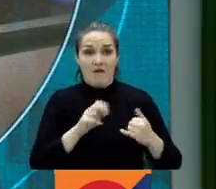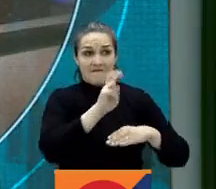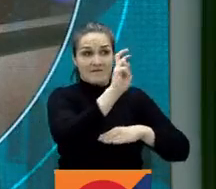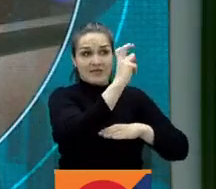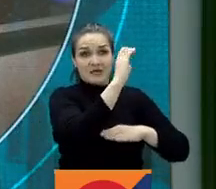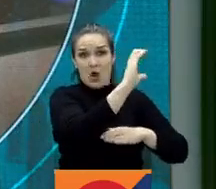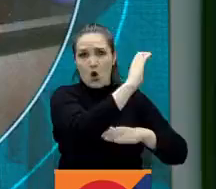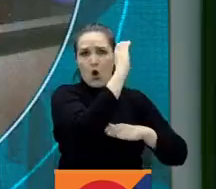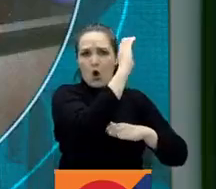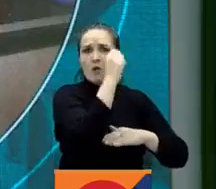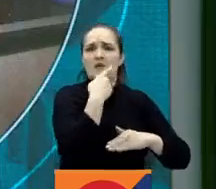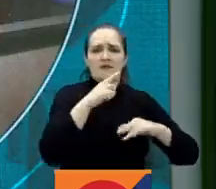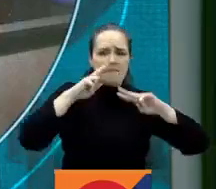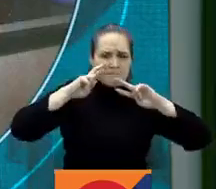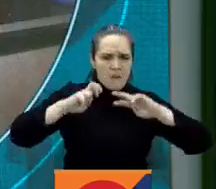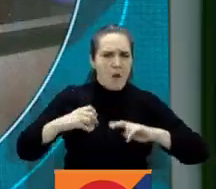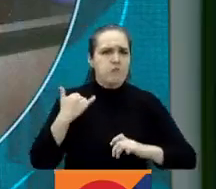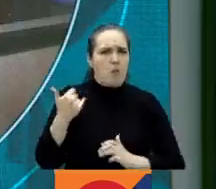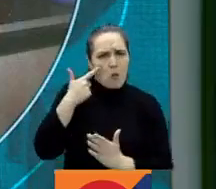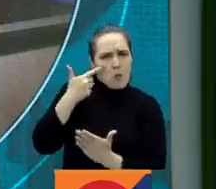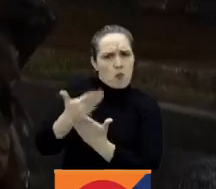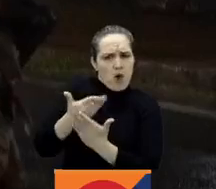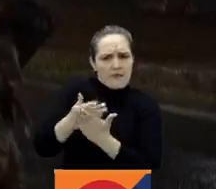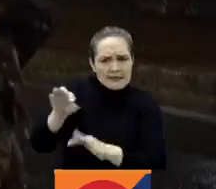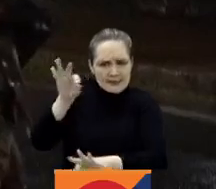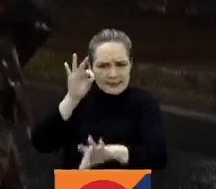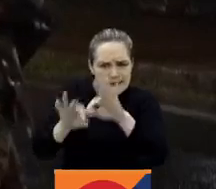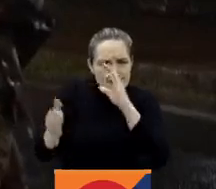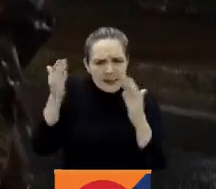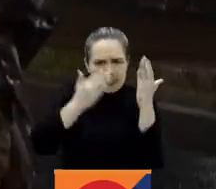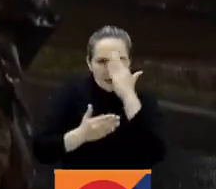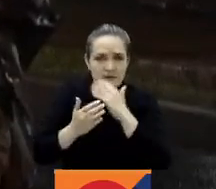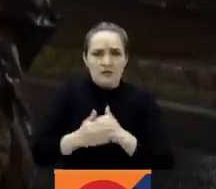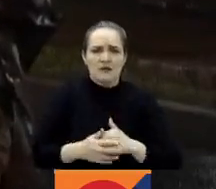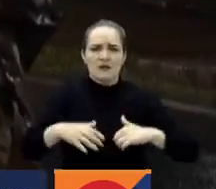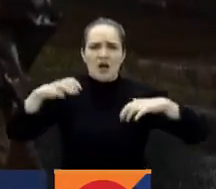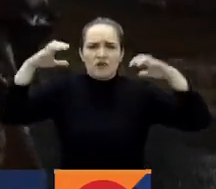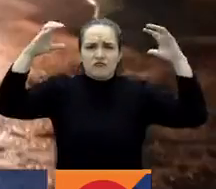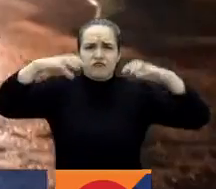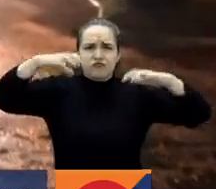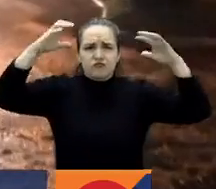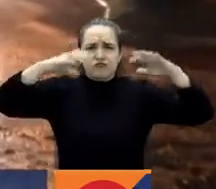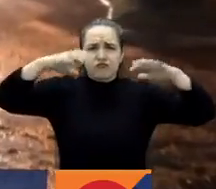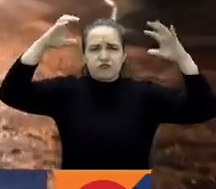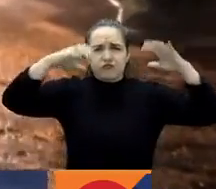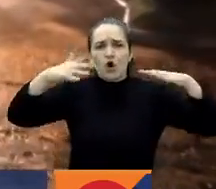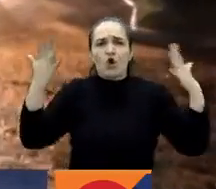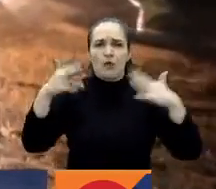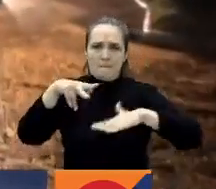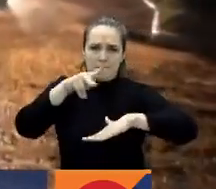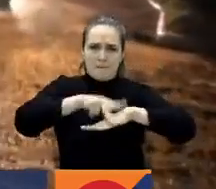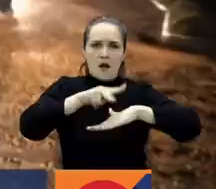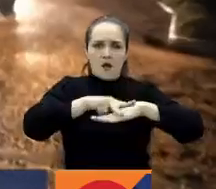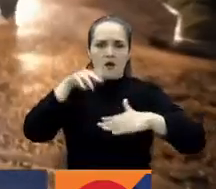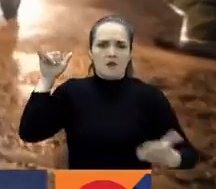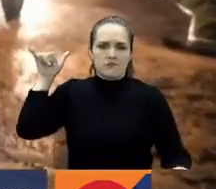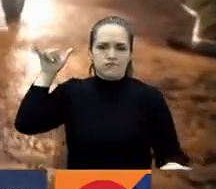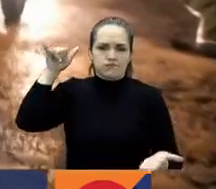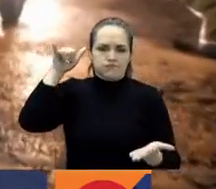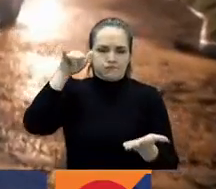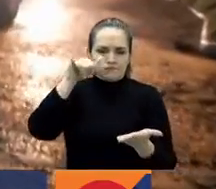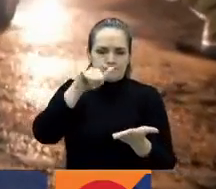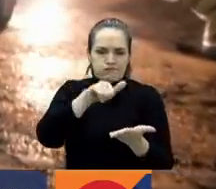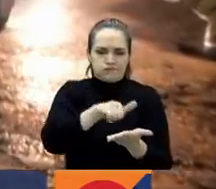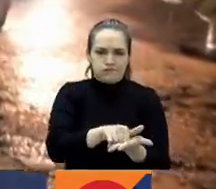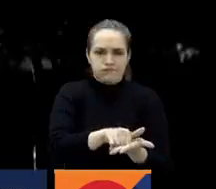siendo analizadas por las autoridades en Colombia. Bajo una fuerte llovizna, los restos del fiscal antidrogas Marcelo Pesci fueron